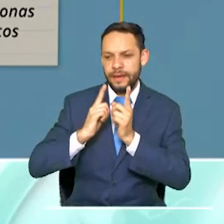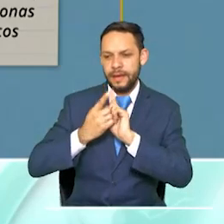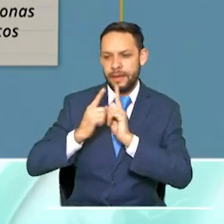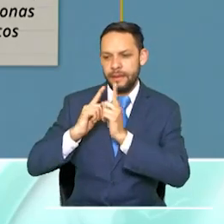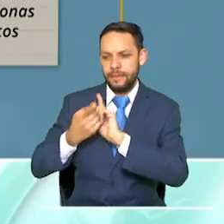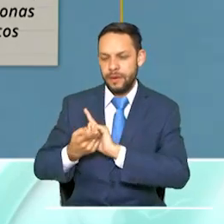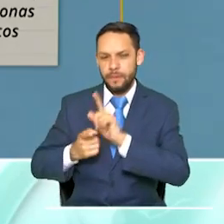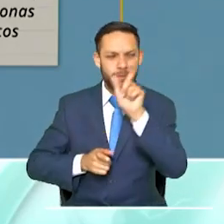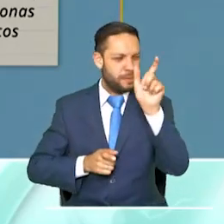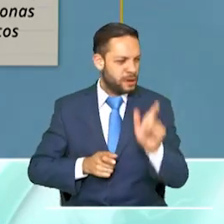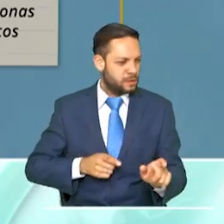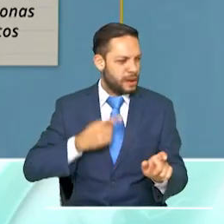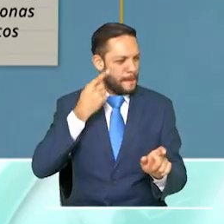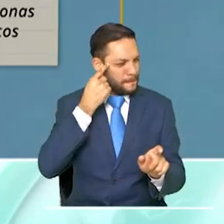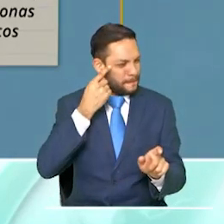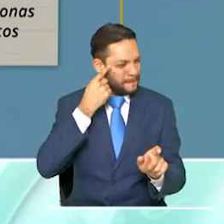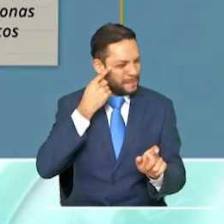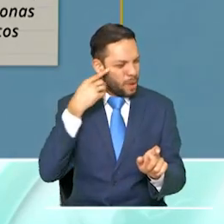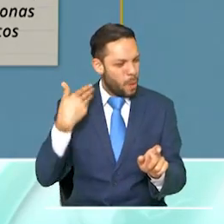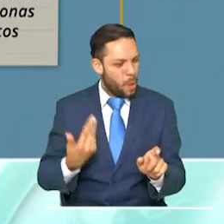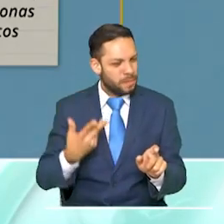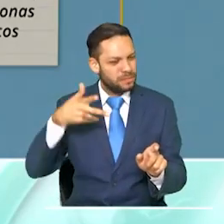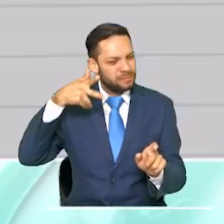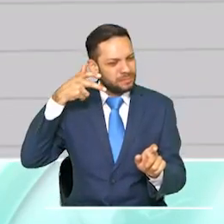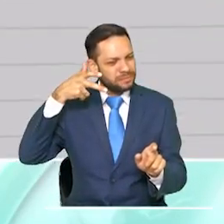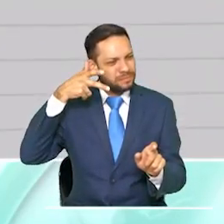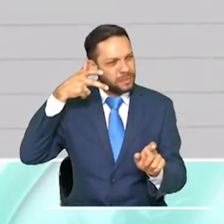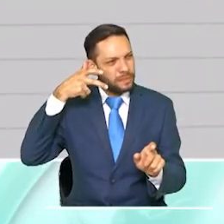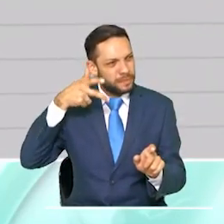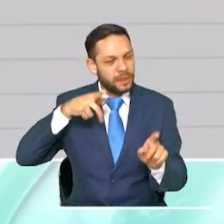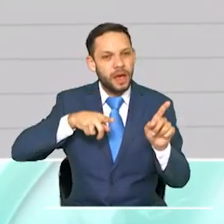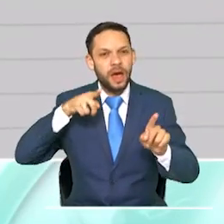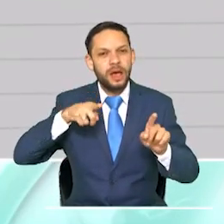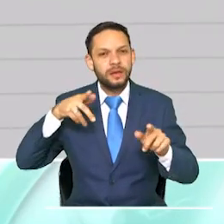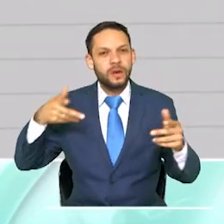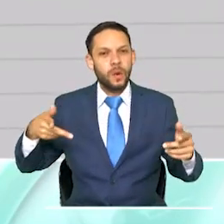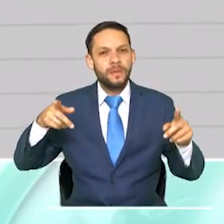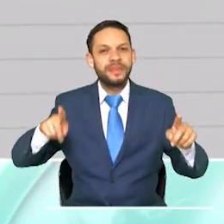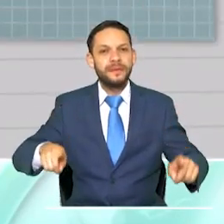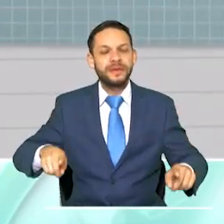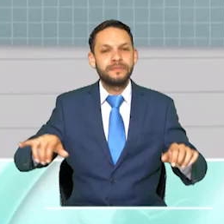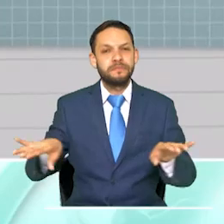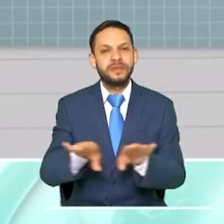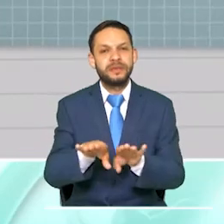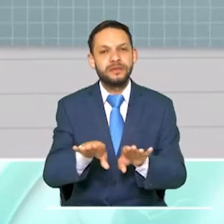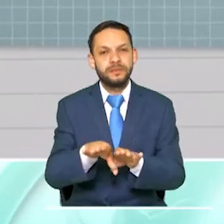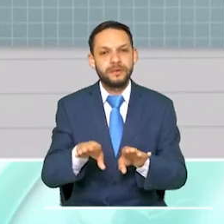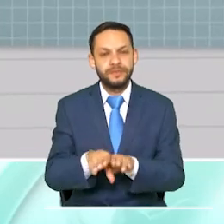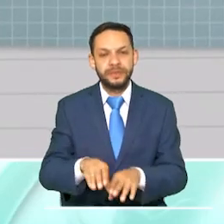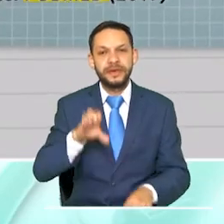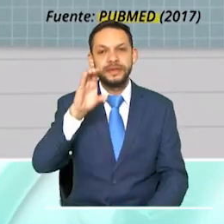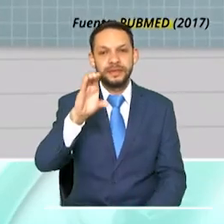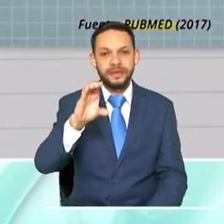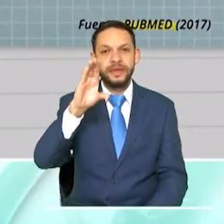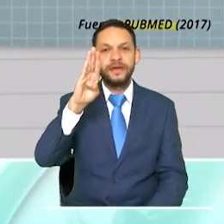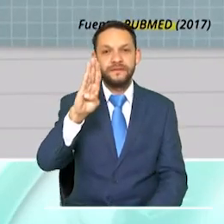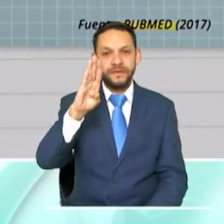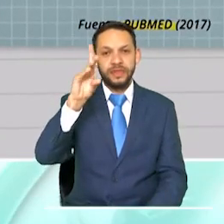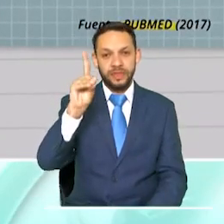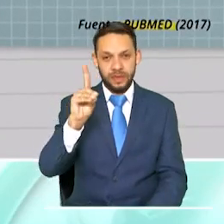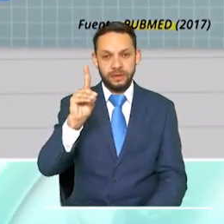esa manera de pensar. Uh-huh. Y también existe el CBD, que tiene una